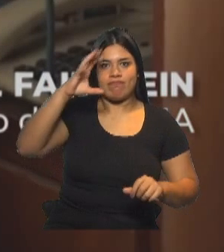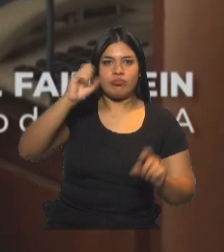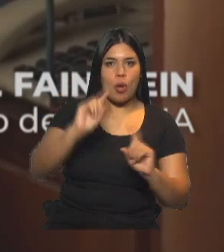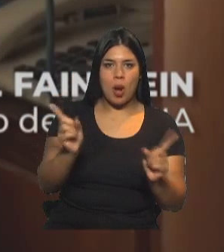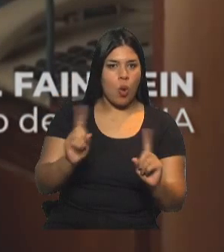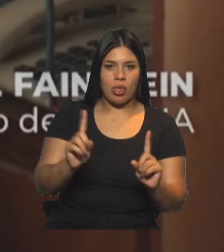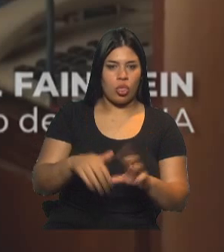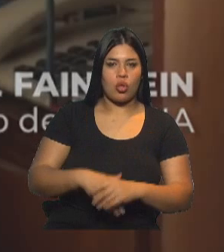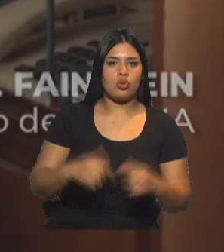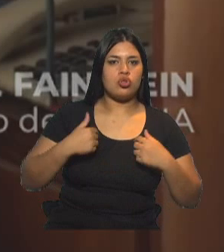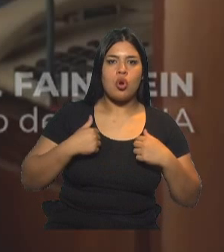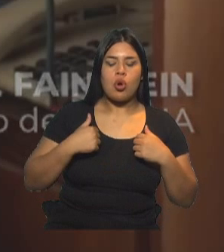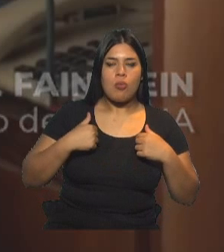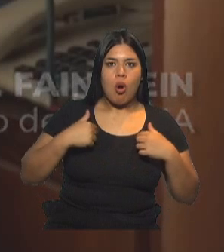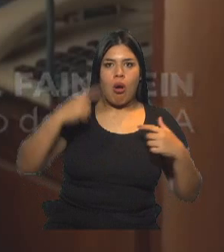Estaba sentada en mi escritorio